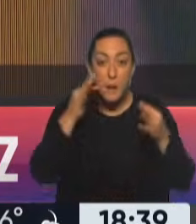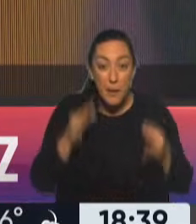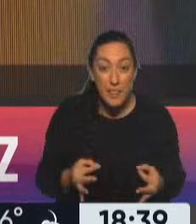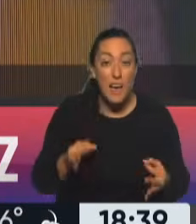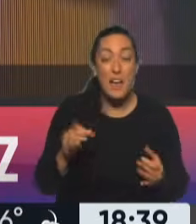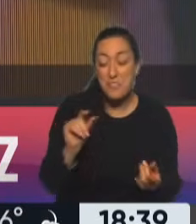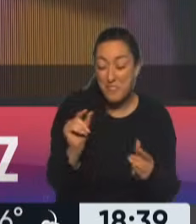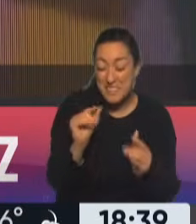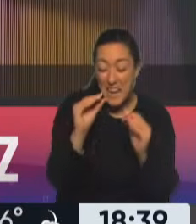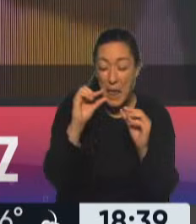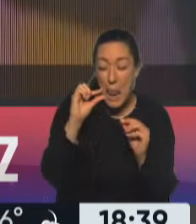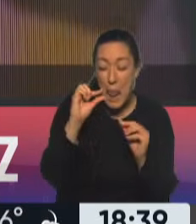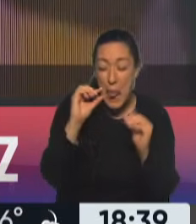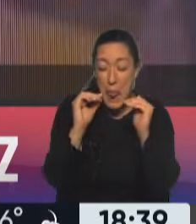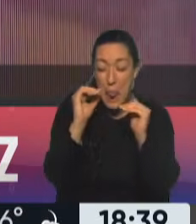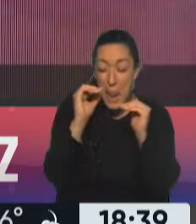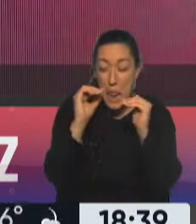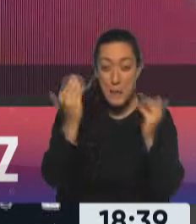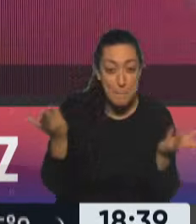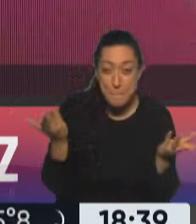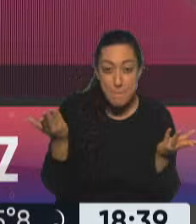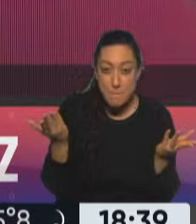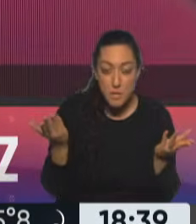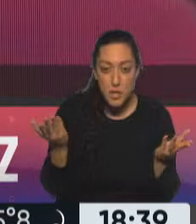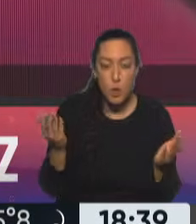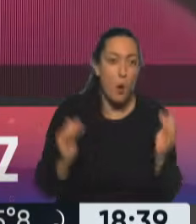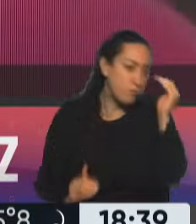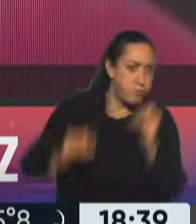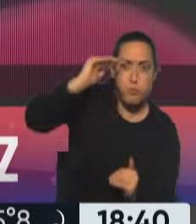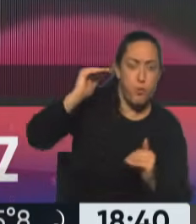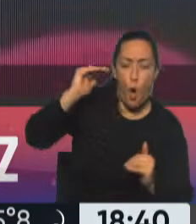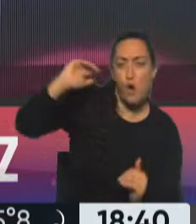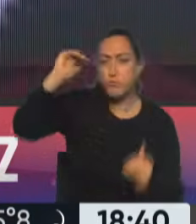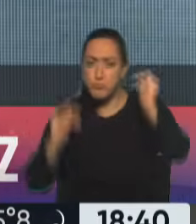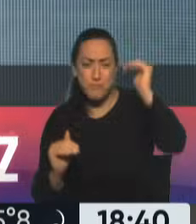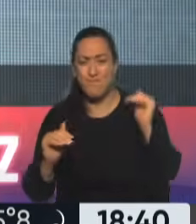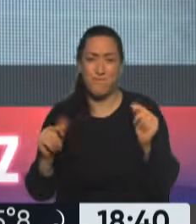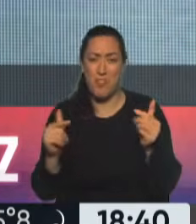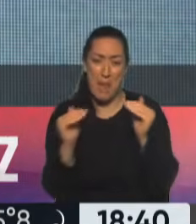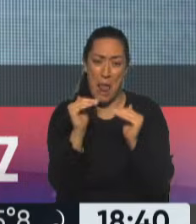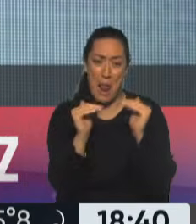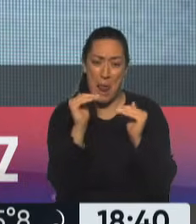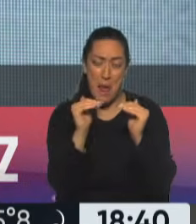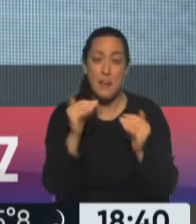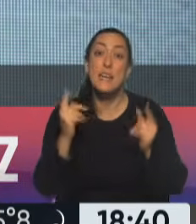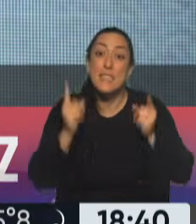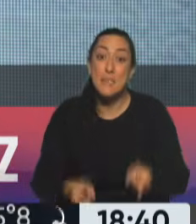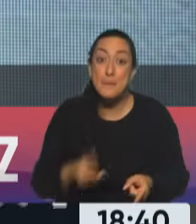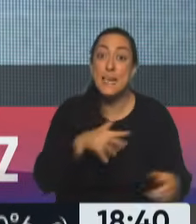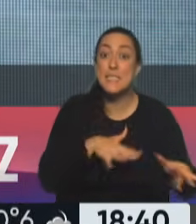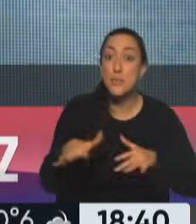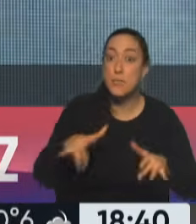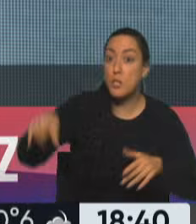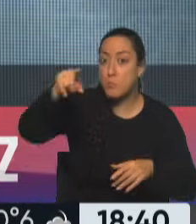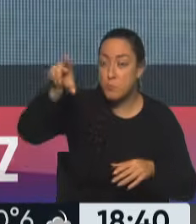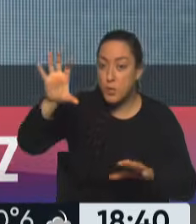ser mínima. Sí. No va a ser una diferencia contundente, ¿no? No. Por eso, y sumar a toda esta situación, que siempre es válido recordarlo, son